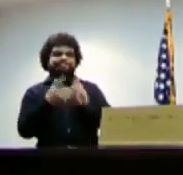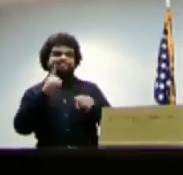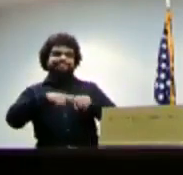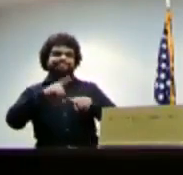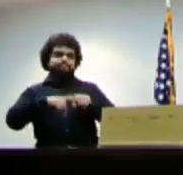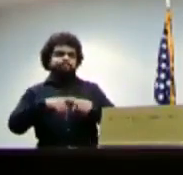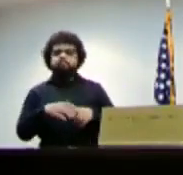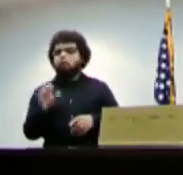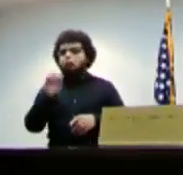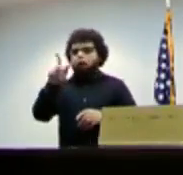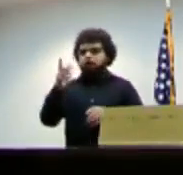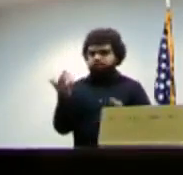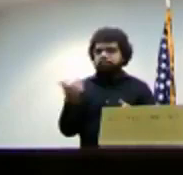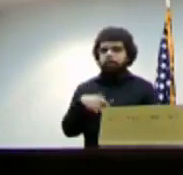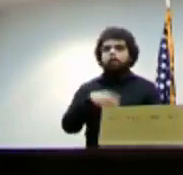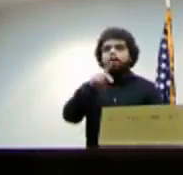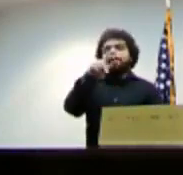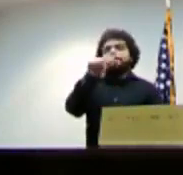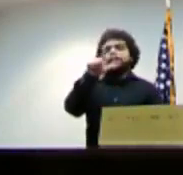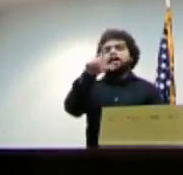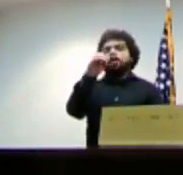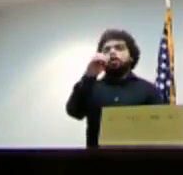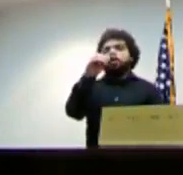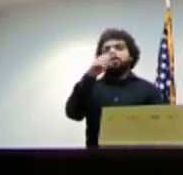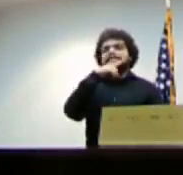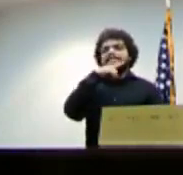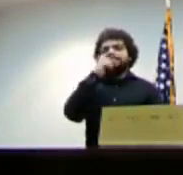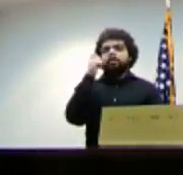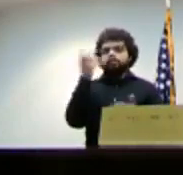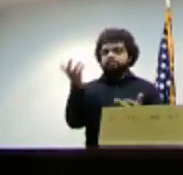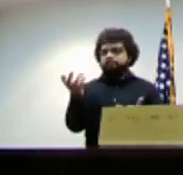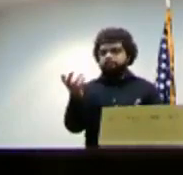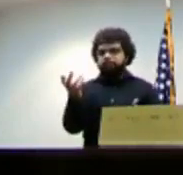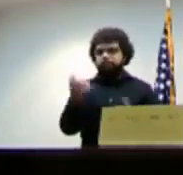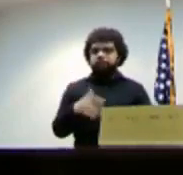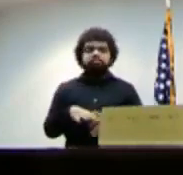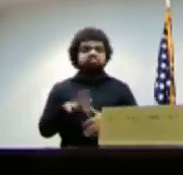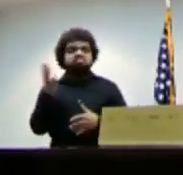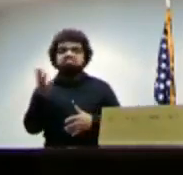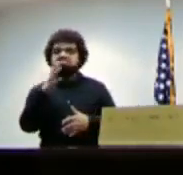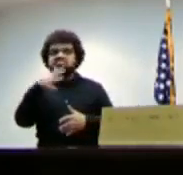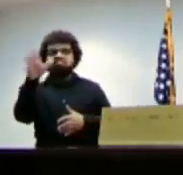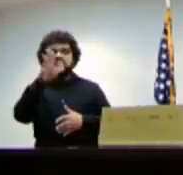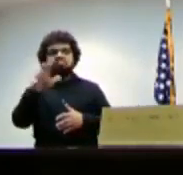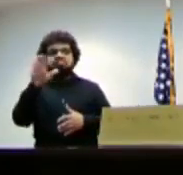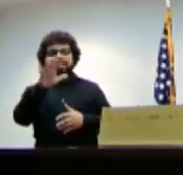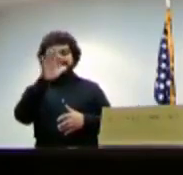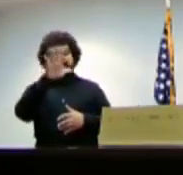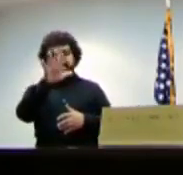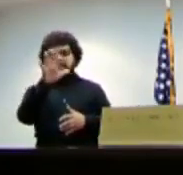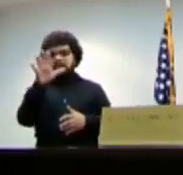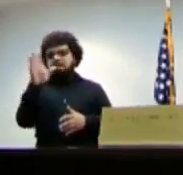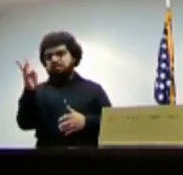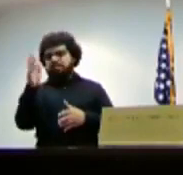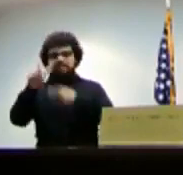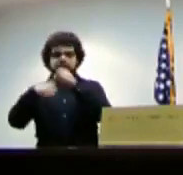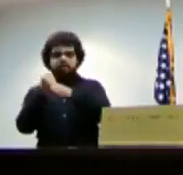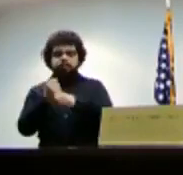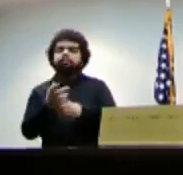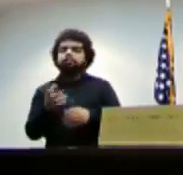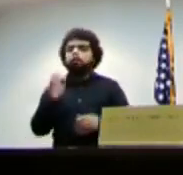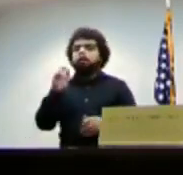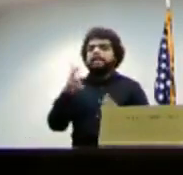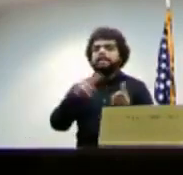Palo Seco, que es una de las más grandes, la más 5 a 6 años. 5 a 6 años. Quiere decir que si en el 2009 había programado